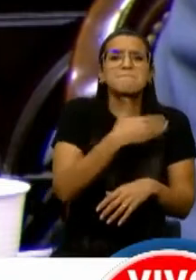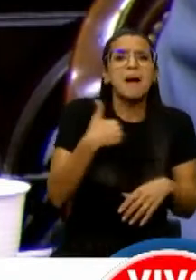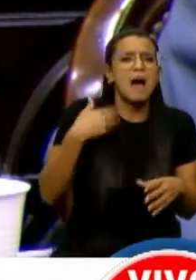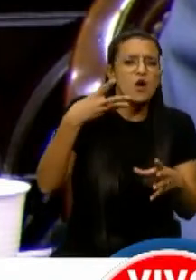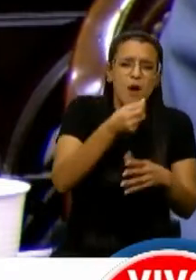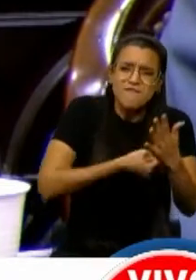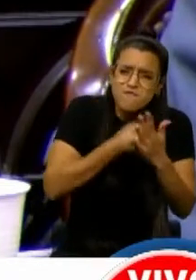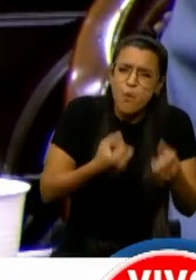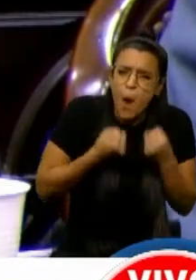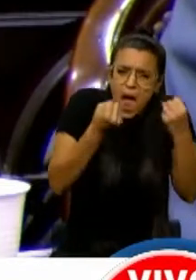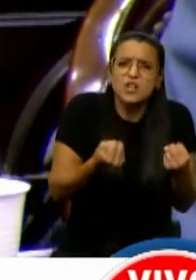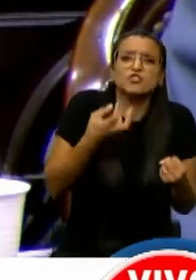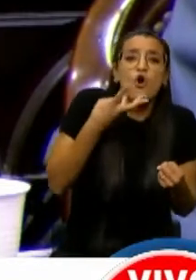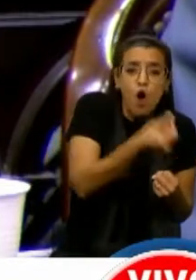mamá.